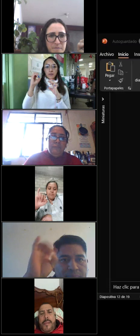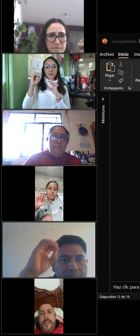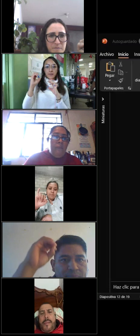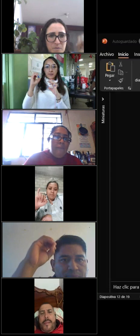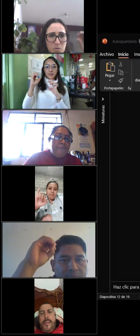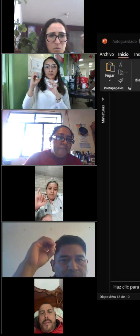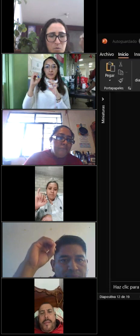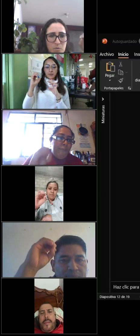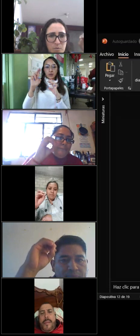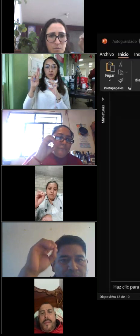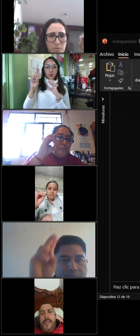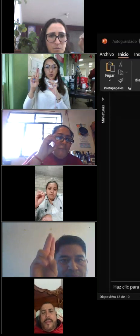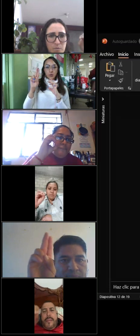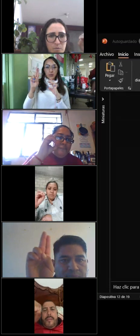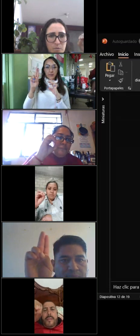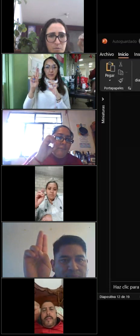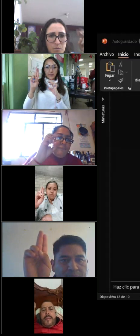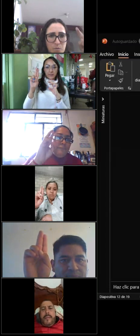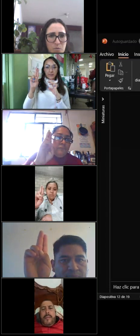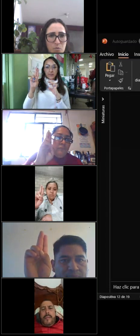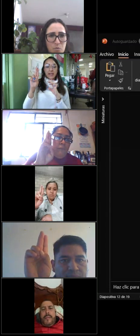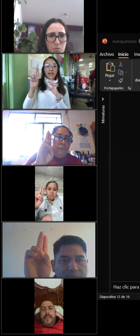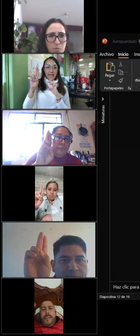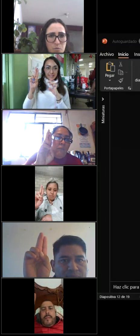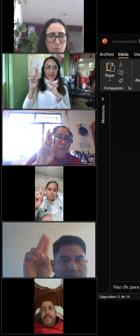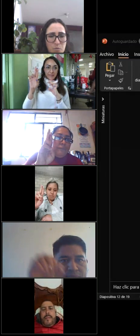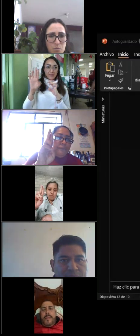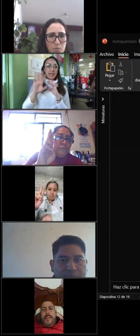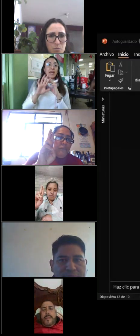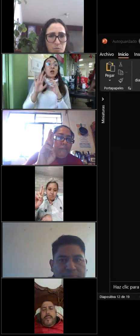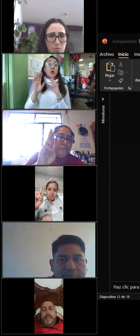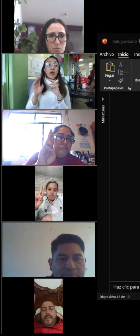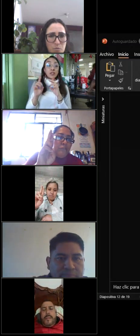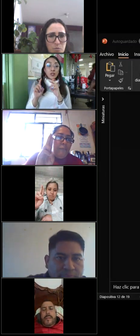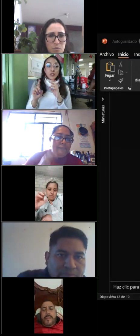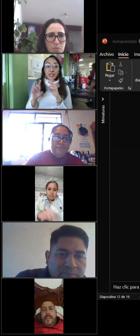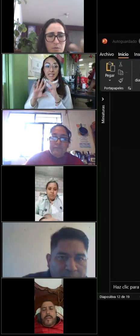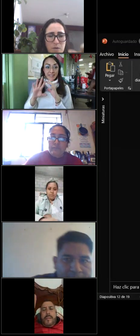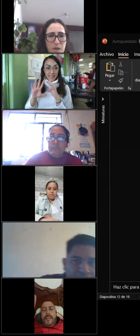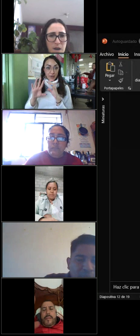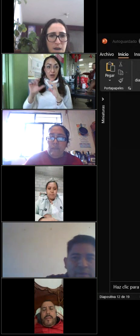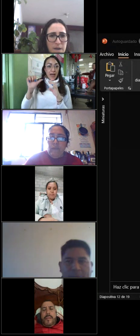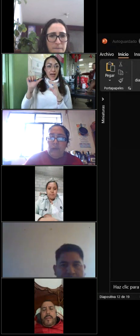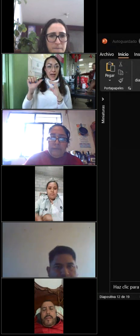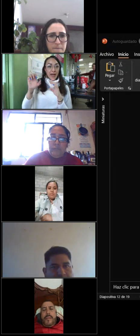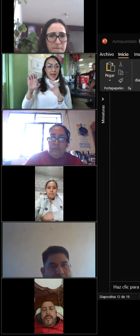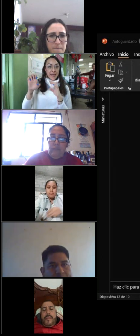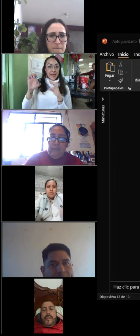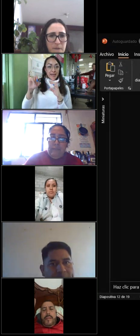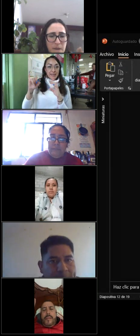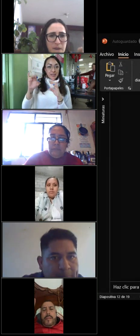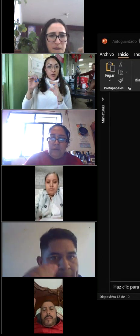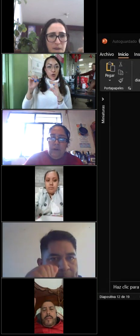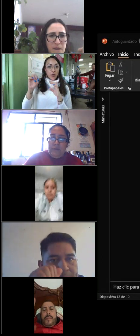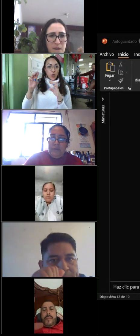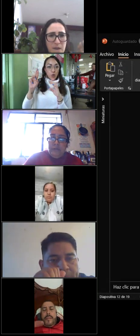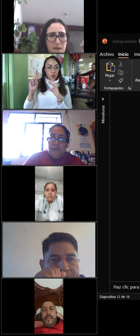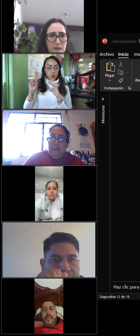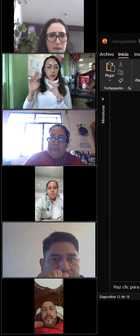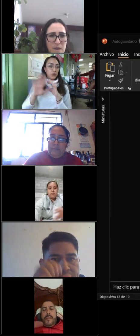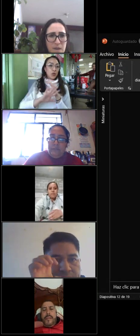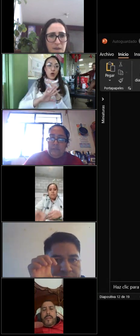O, U. Ahí está. Cuando yo deletreo A, E, I,